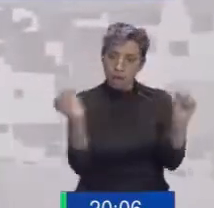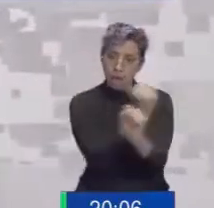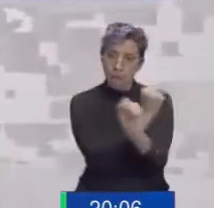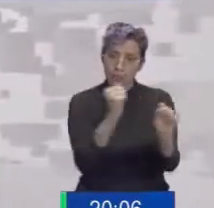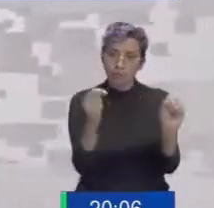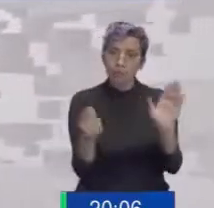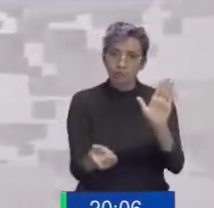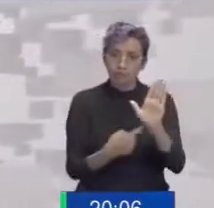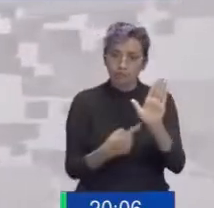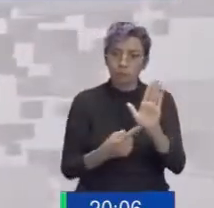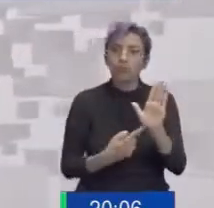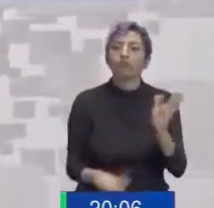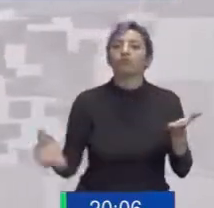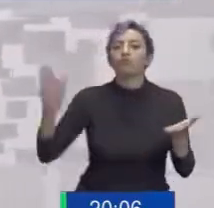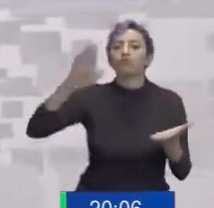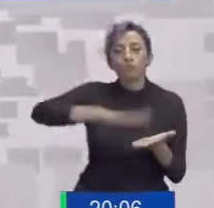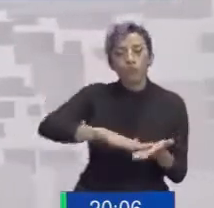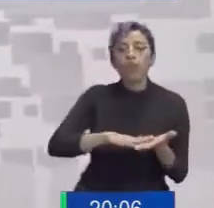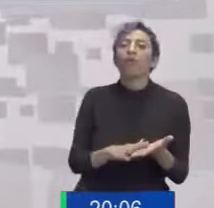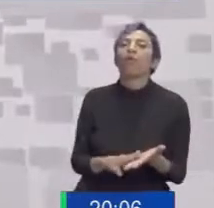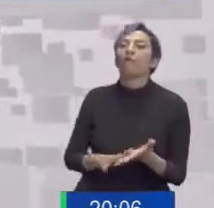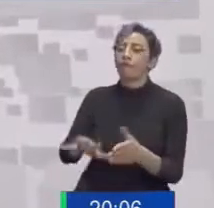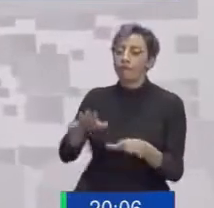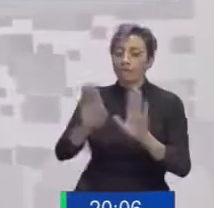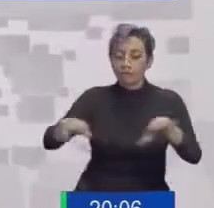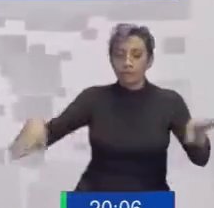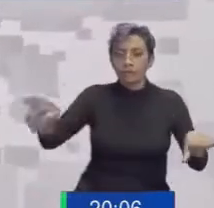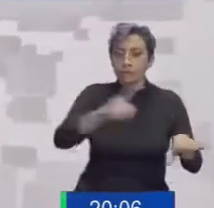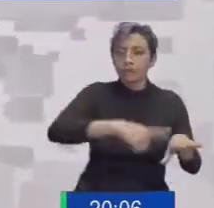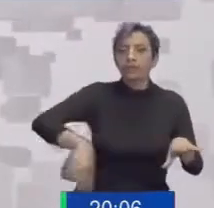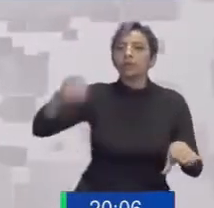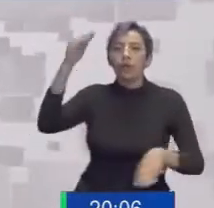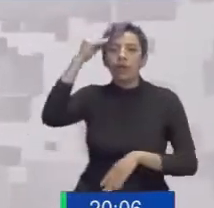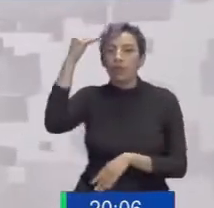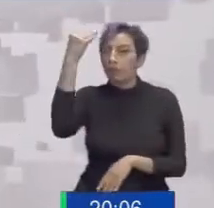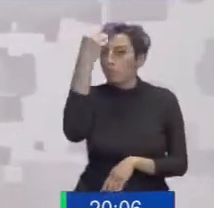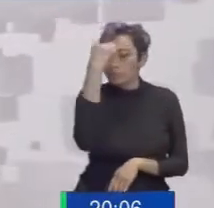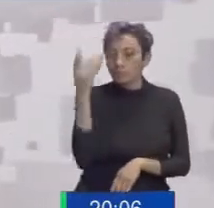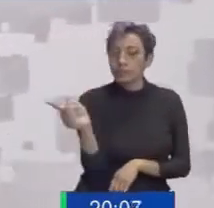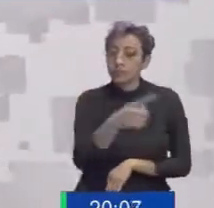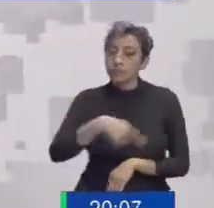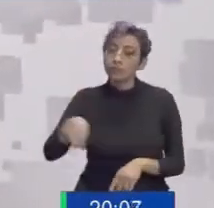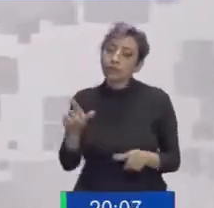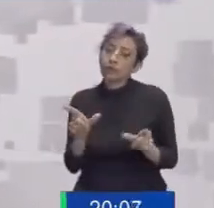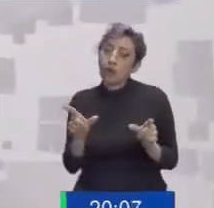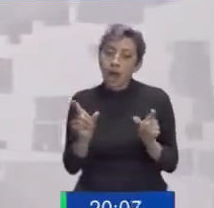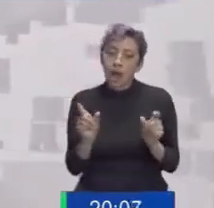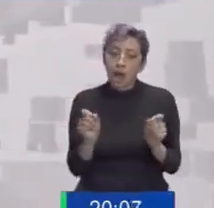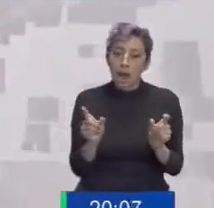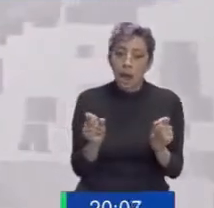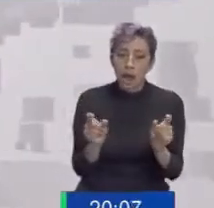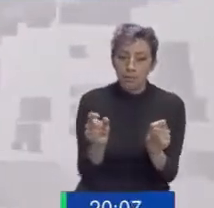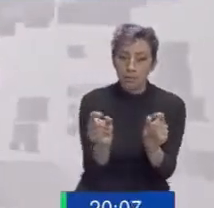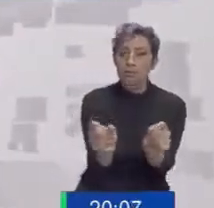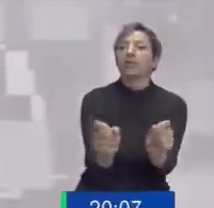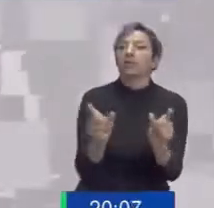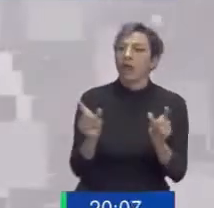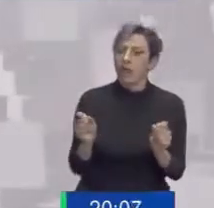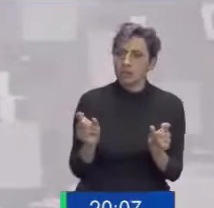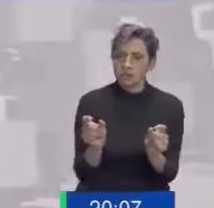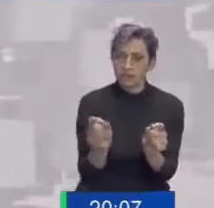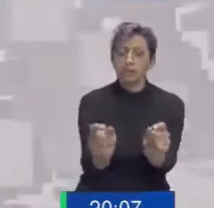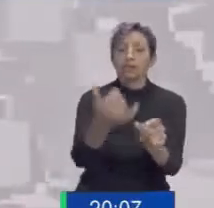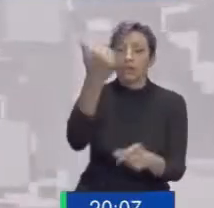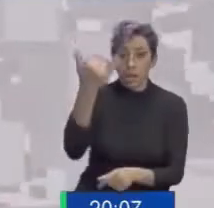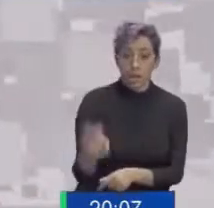programa nacional de cuidado integral de niños, niñas y adolescentes con cáncer. Y estamos en contacto con Alexis de Cuvier, quien